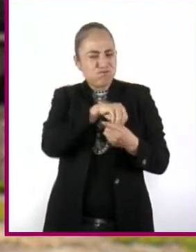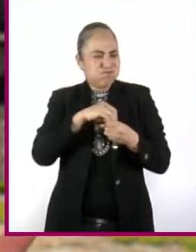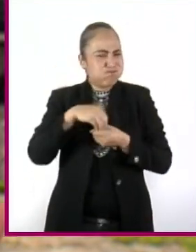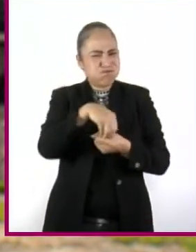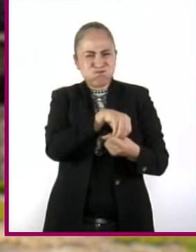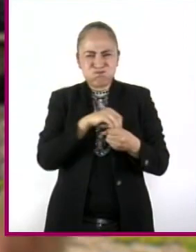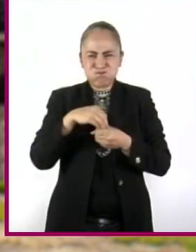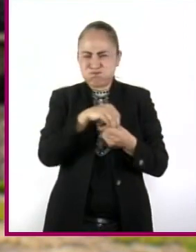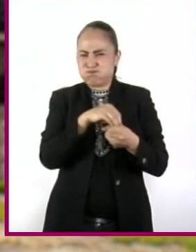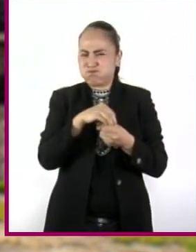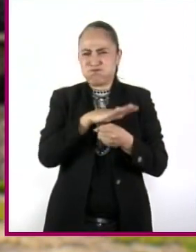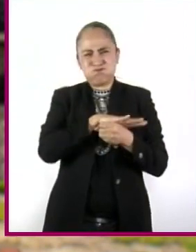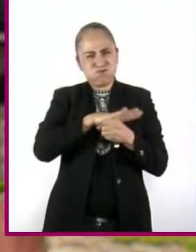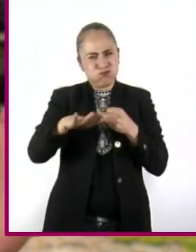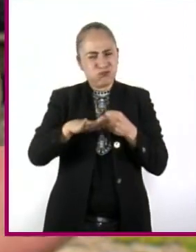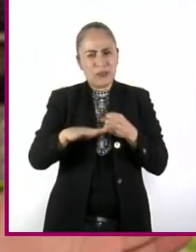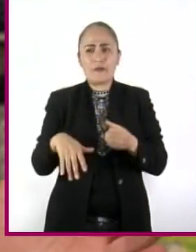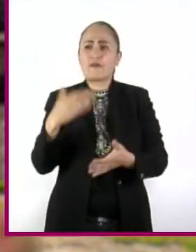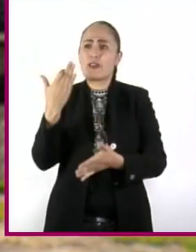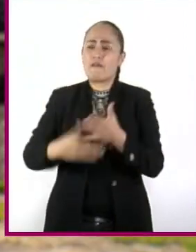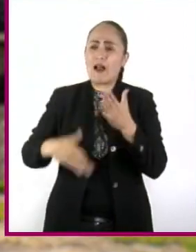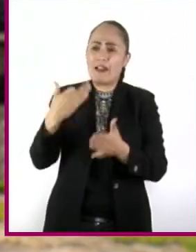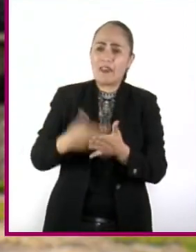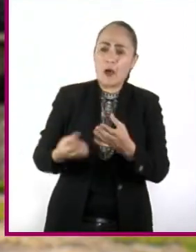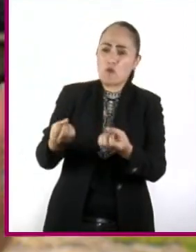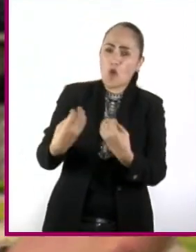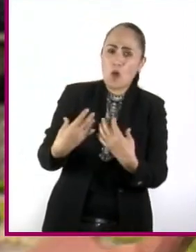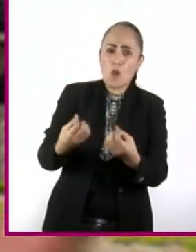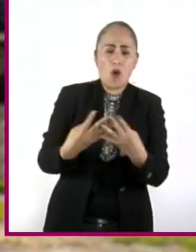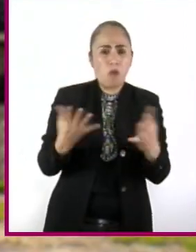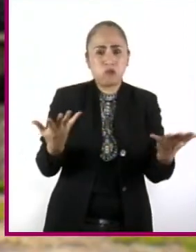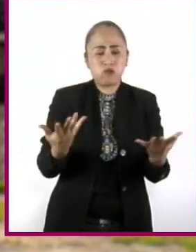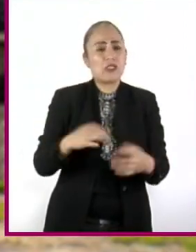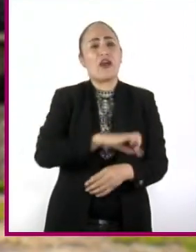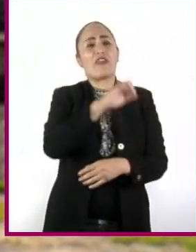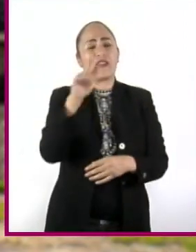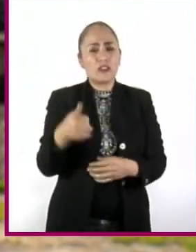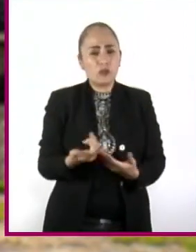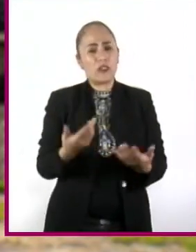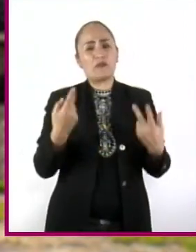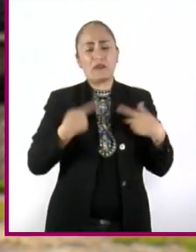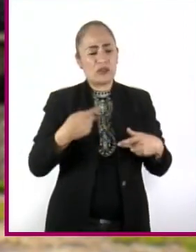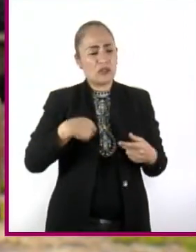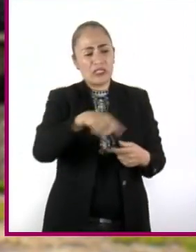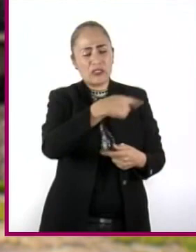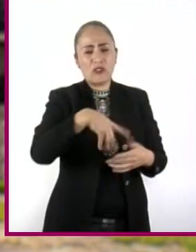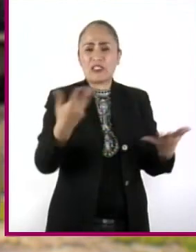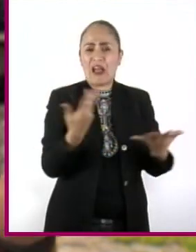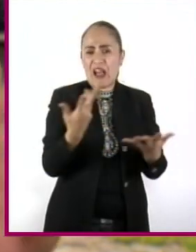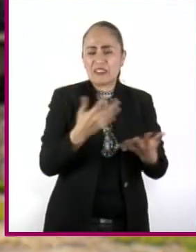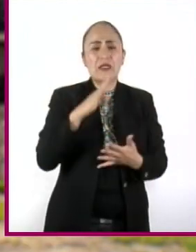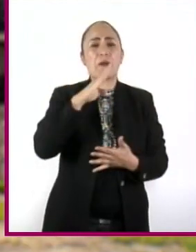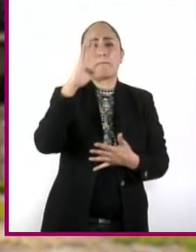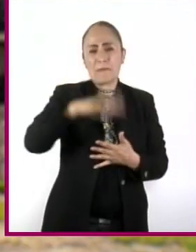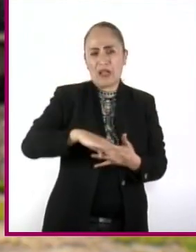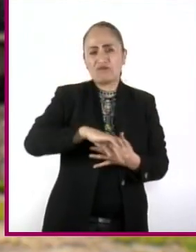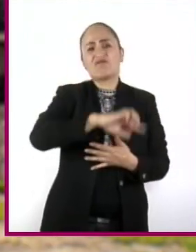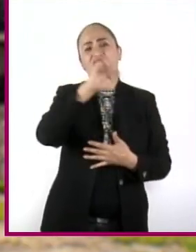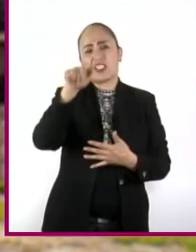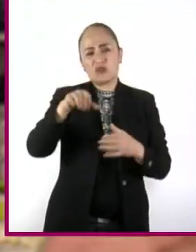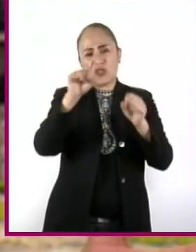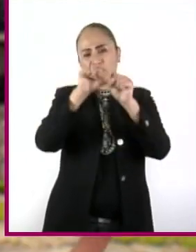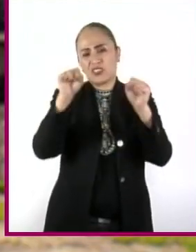la falta de recursos del exterior, aunado a interacciones negativas entre sus elementos, pues el sistema terminó por